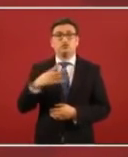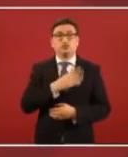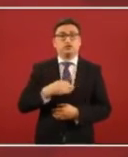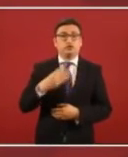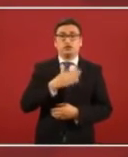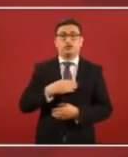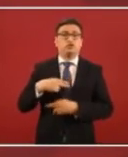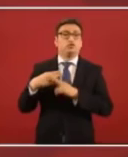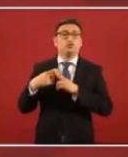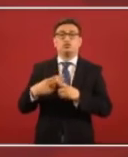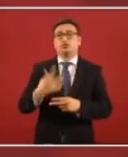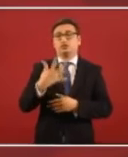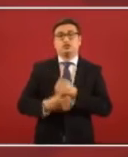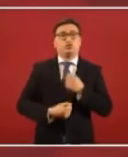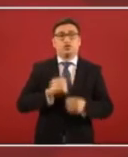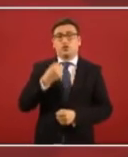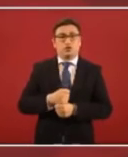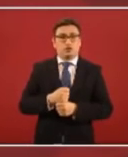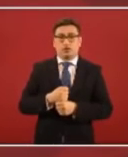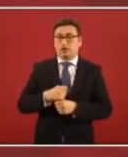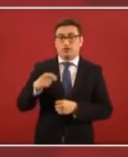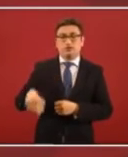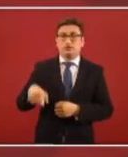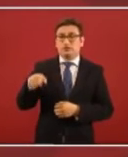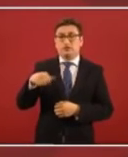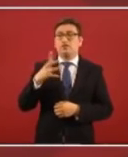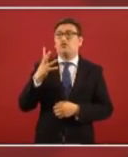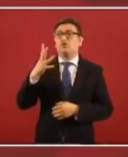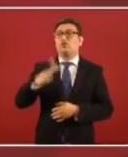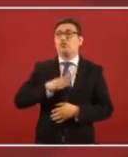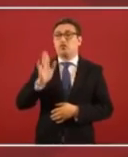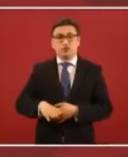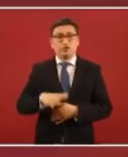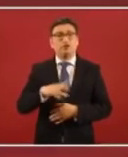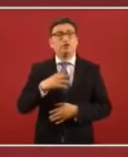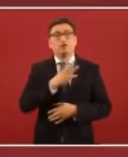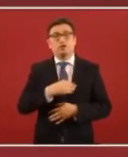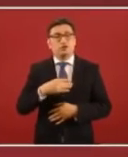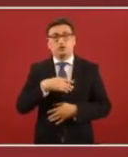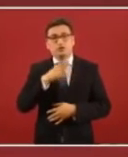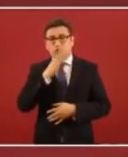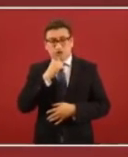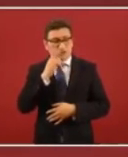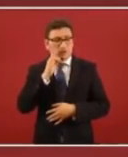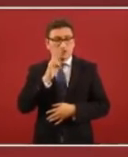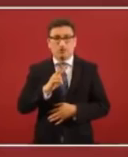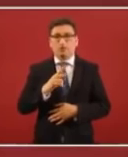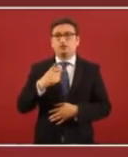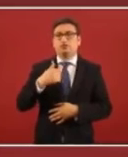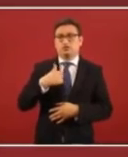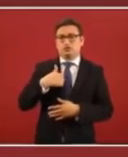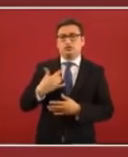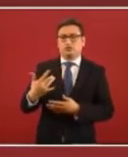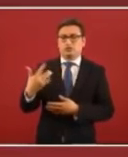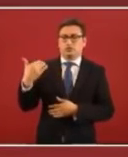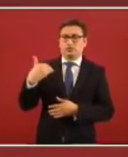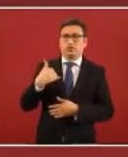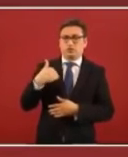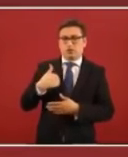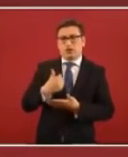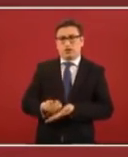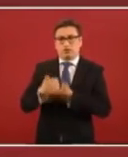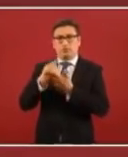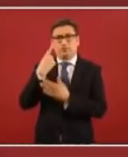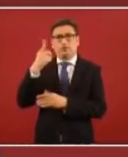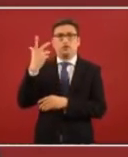morir sin verlo, y me pide que yo ayude en gestiones para que el gobierno de